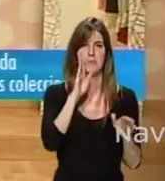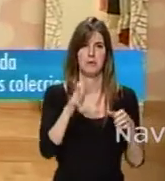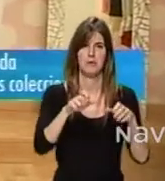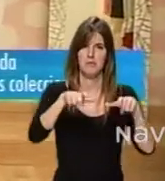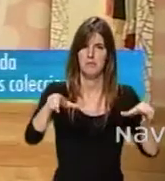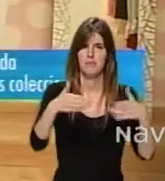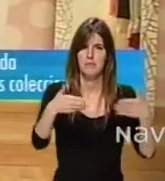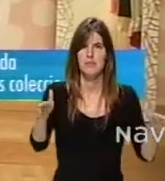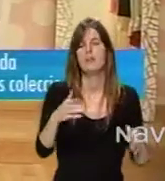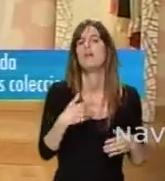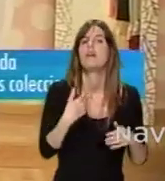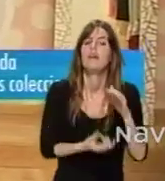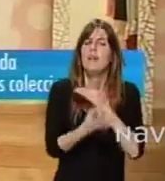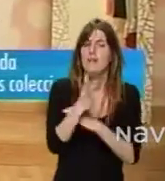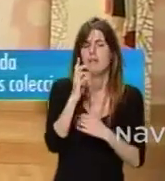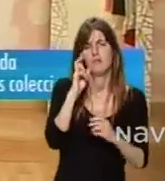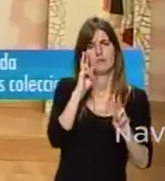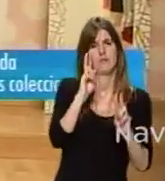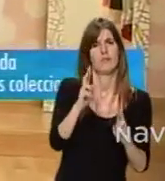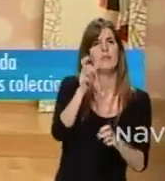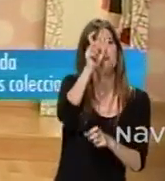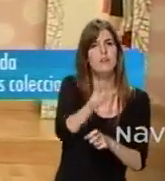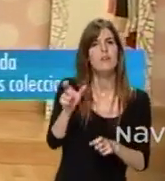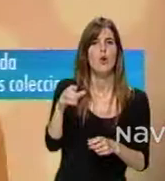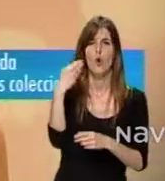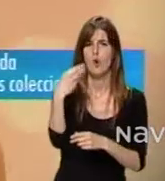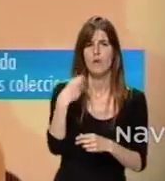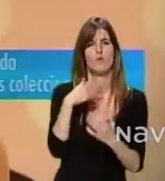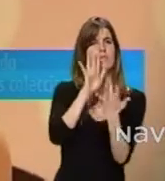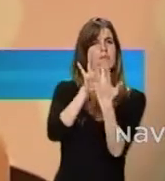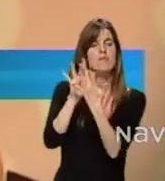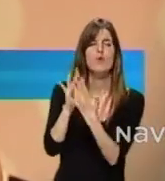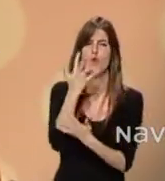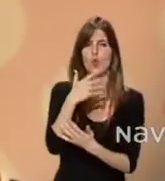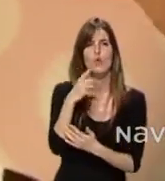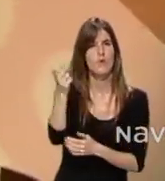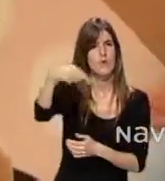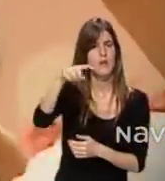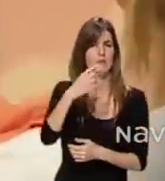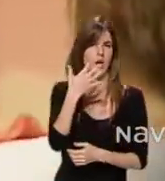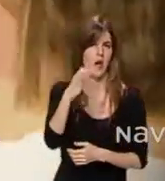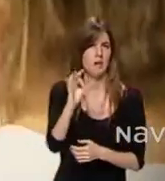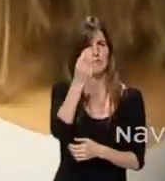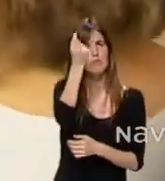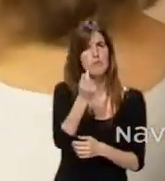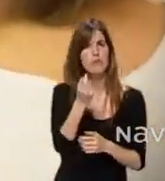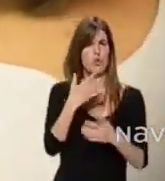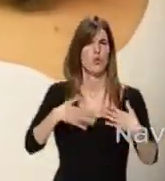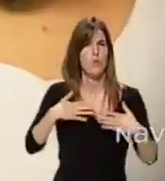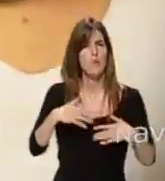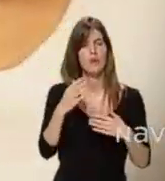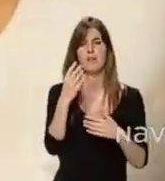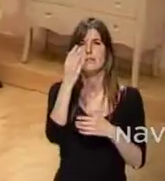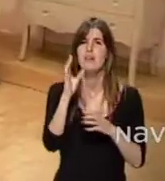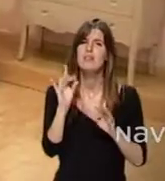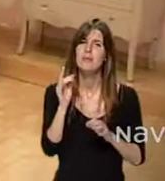poco por la necesidad que detectamos de varios diseñadores que fuimos conociendo y que nos comentaban un poco esa necesidad que tenían de que nadie